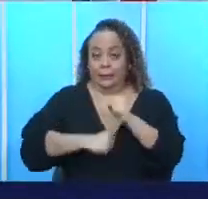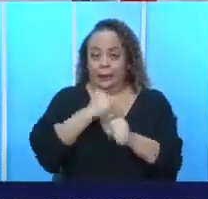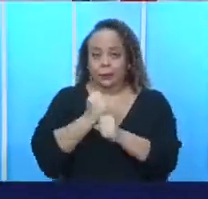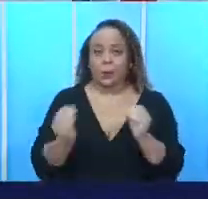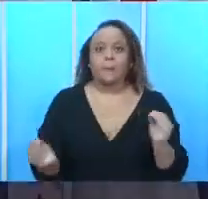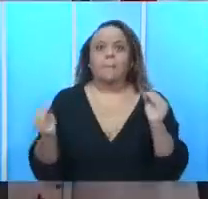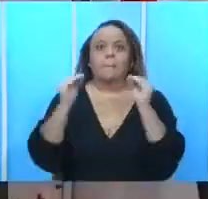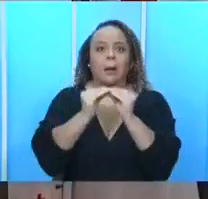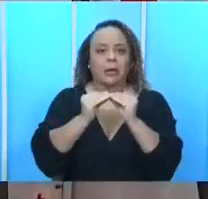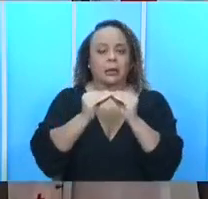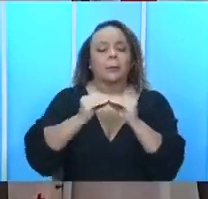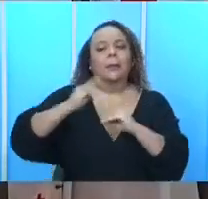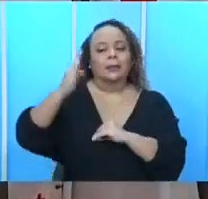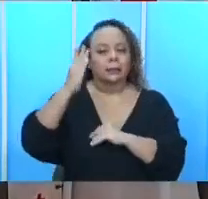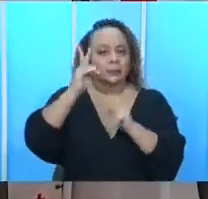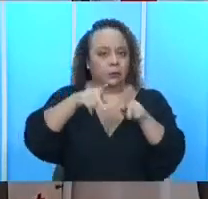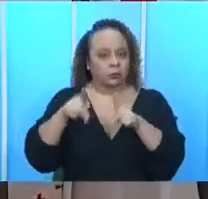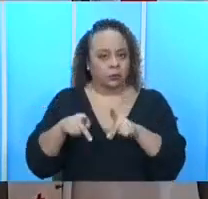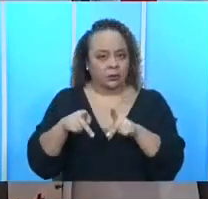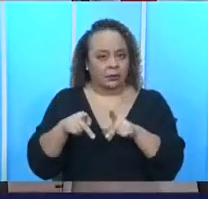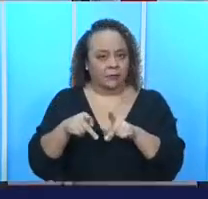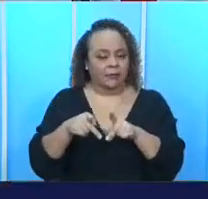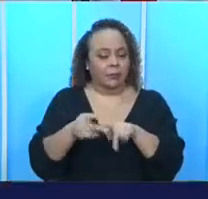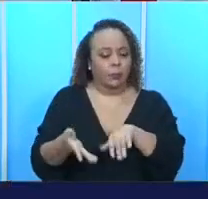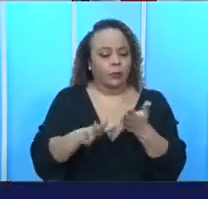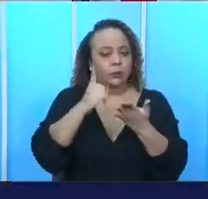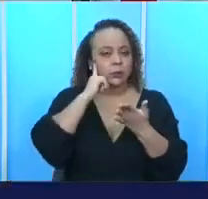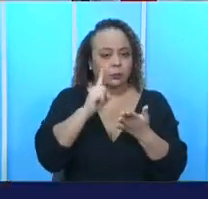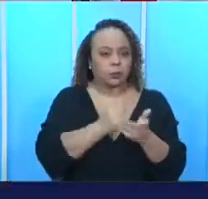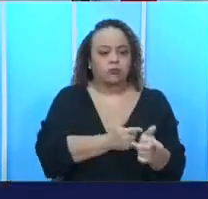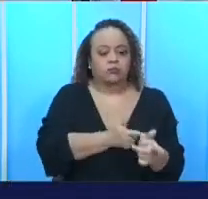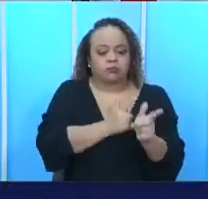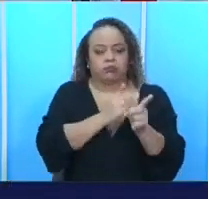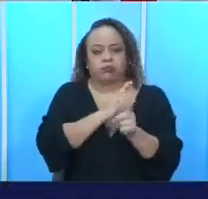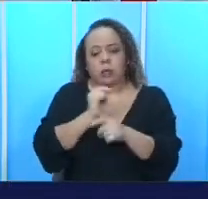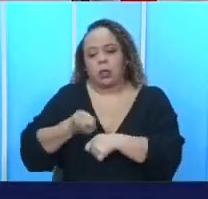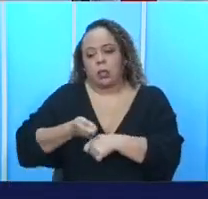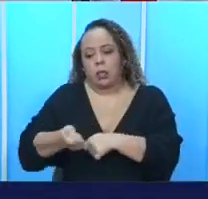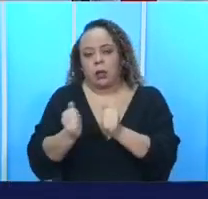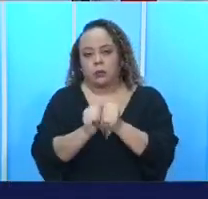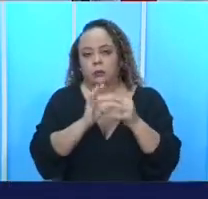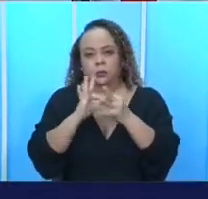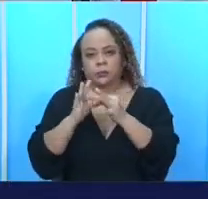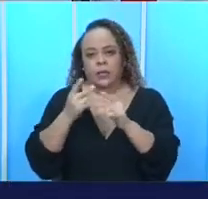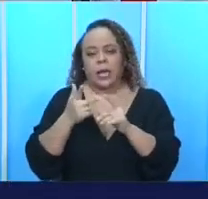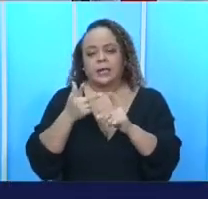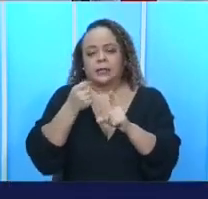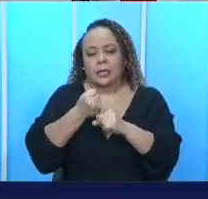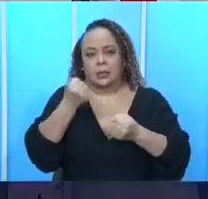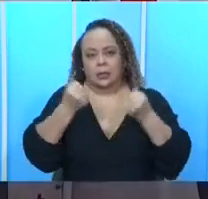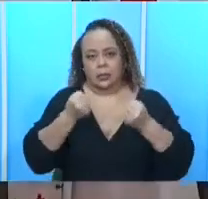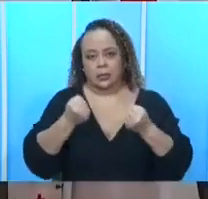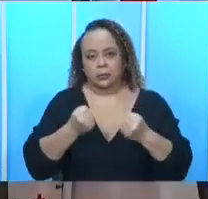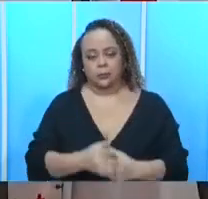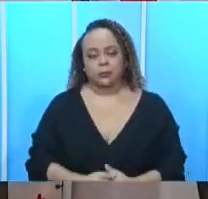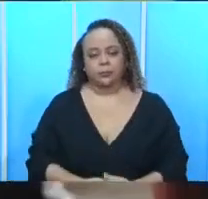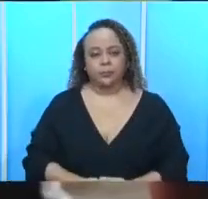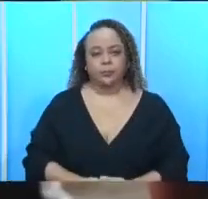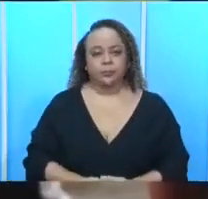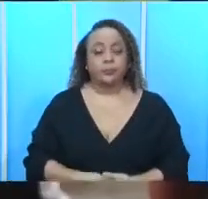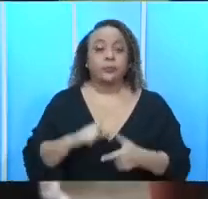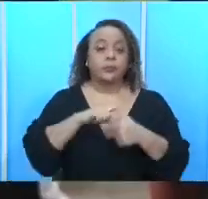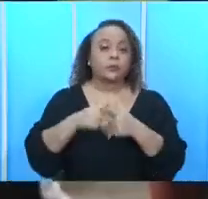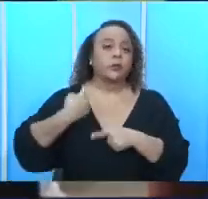más personas fallecidas por lesiones de arma de fuego y arma blanca con respecto a los accidentes de tránsito, hace